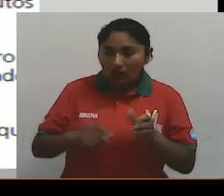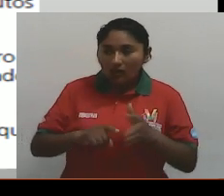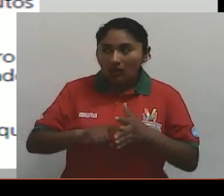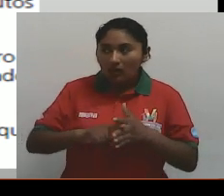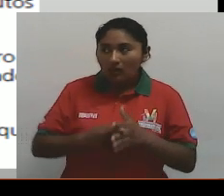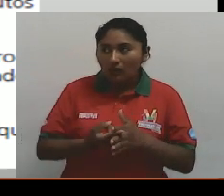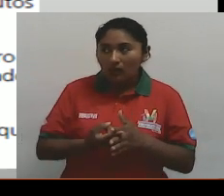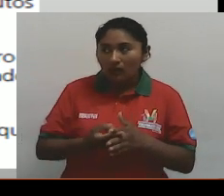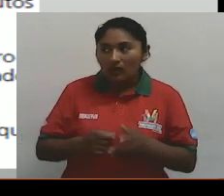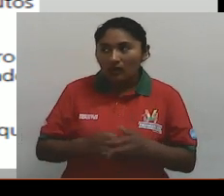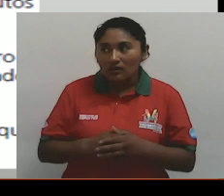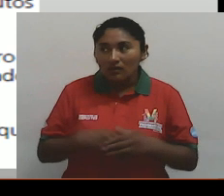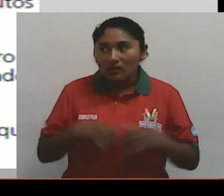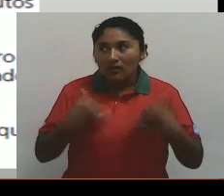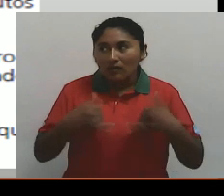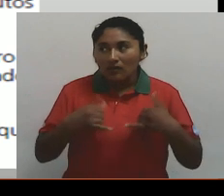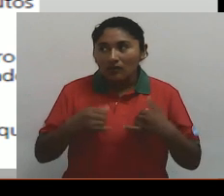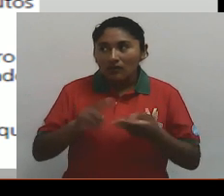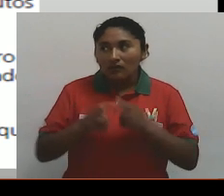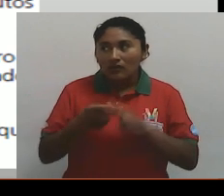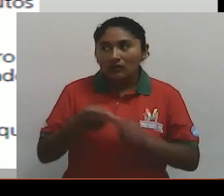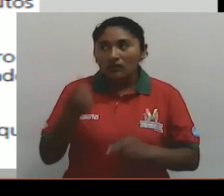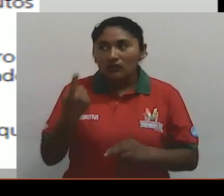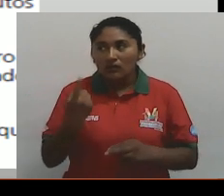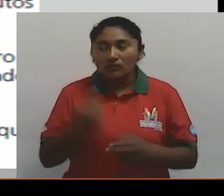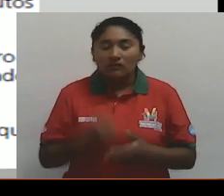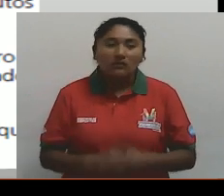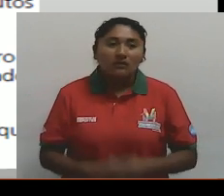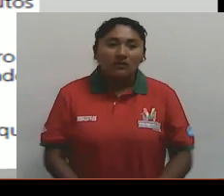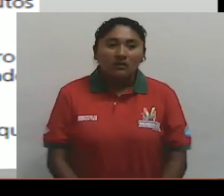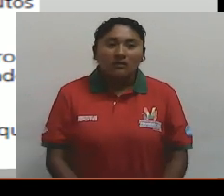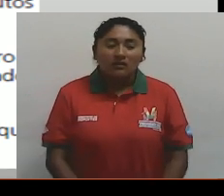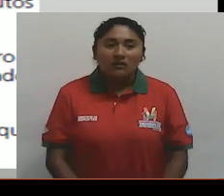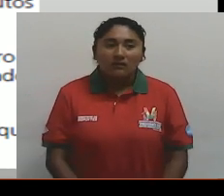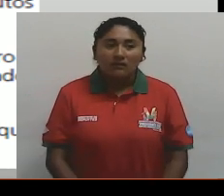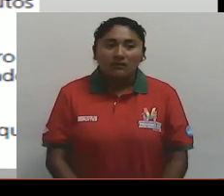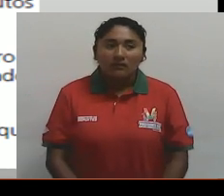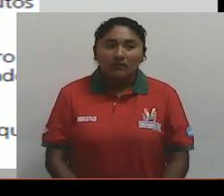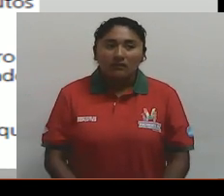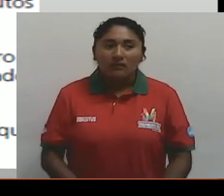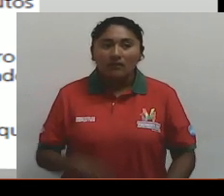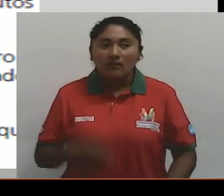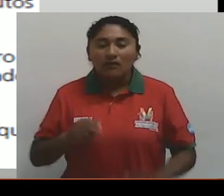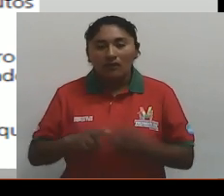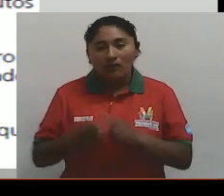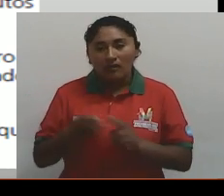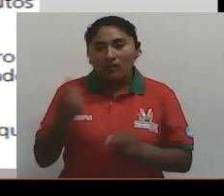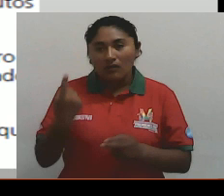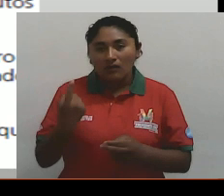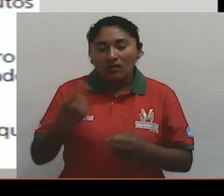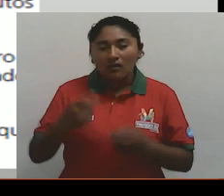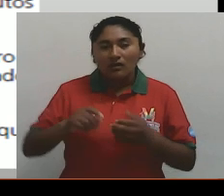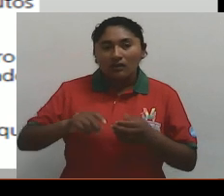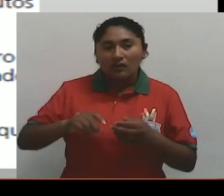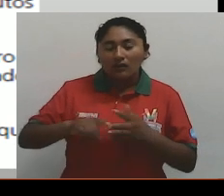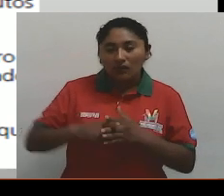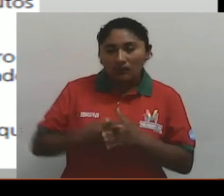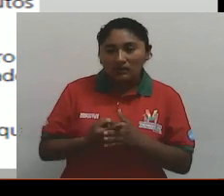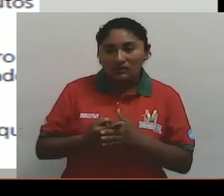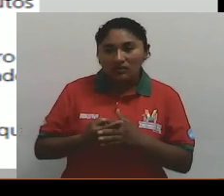Como entrenador, deseo mantener ese jugador número 1 en el campo de juego. ¿Cómo se